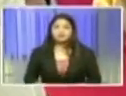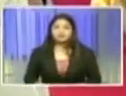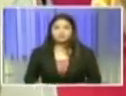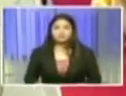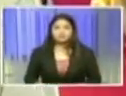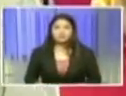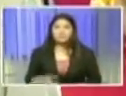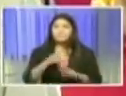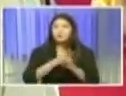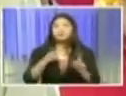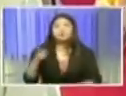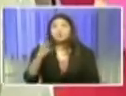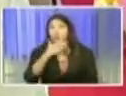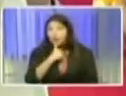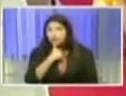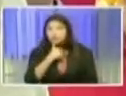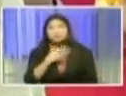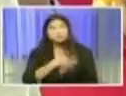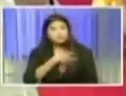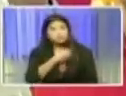Y si no los tienen, yo se los doy.